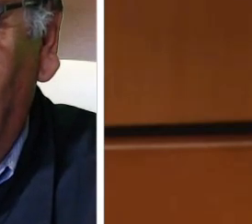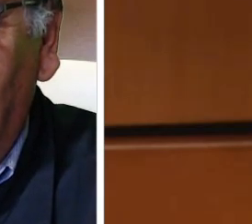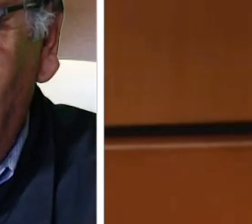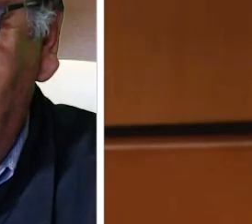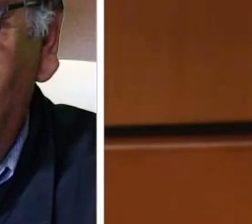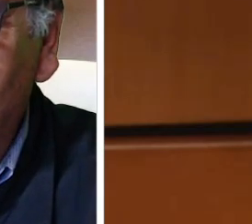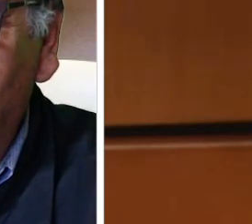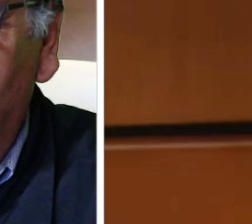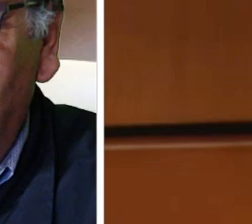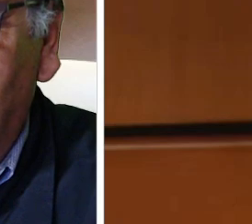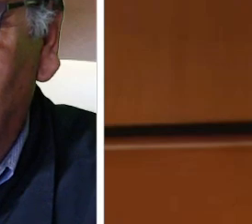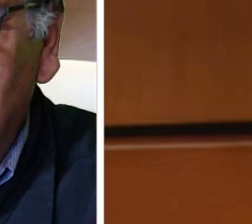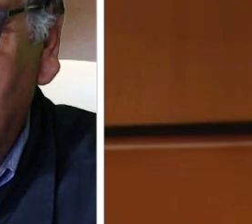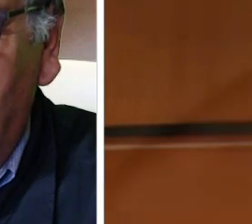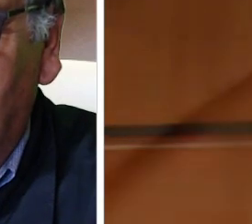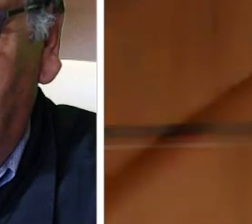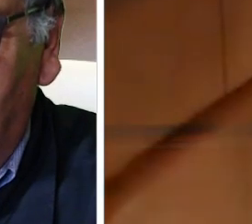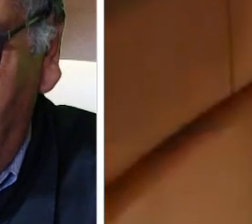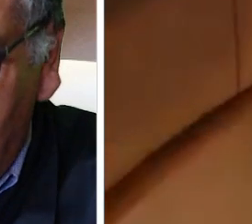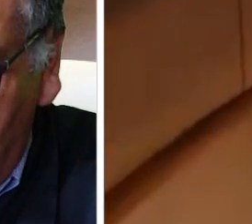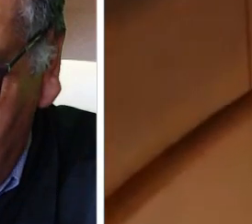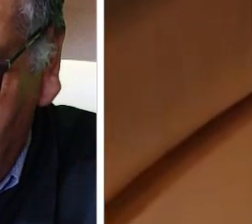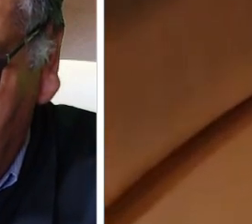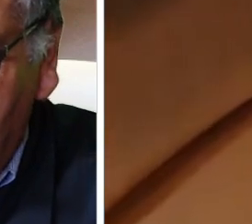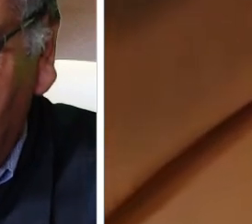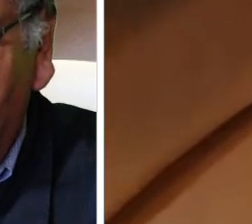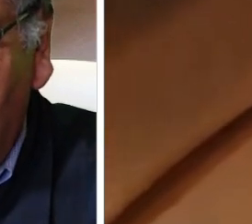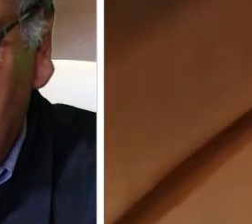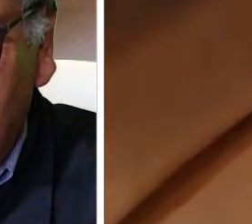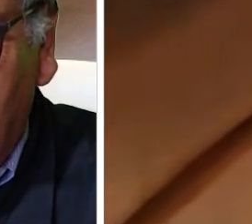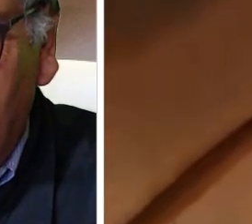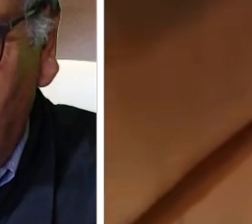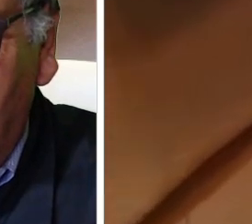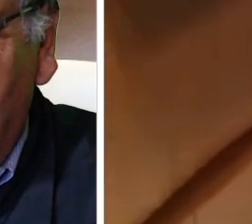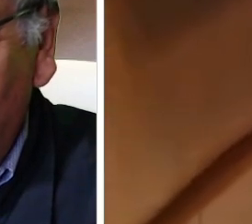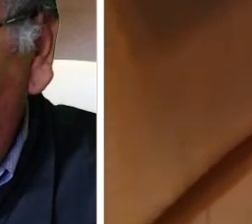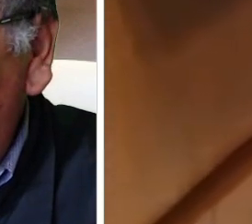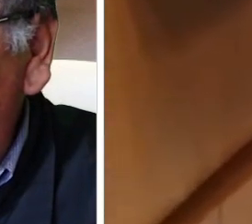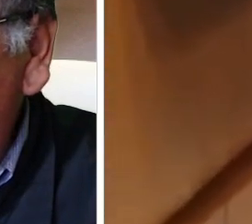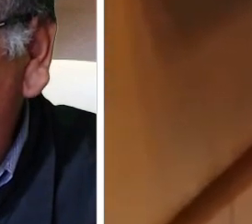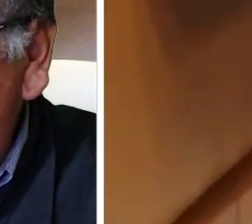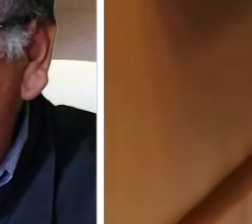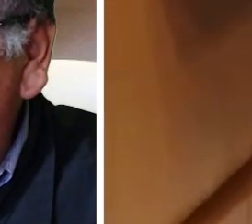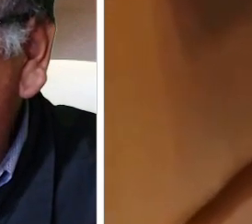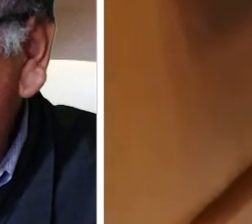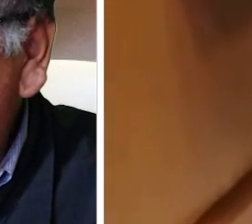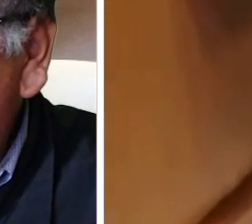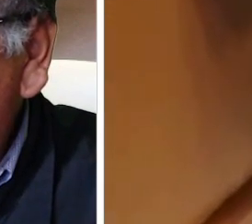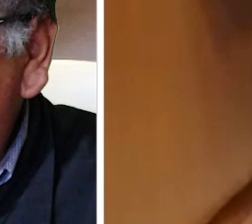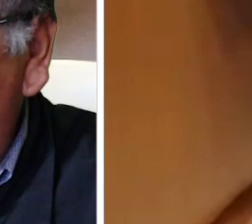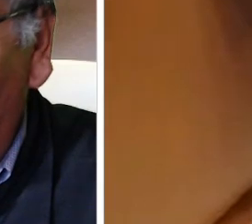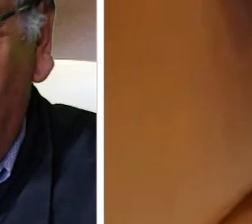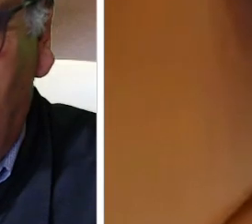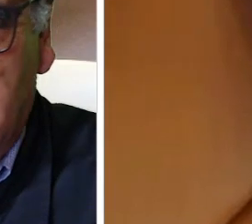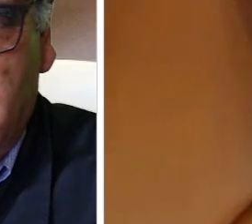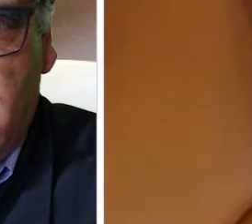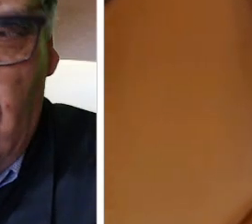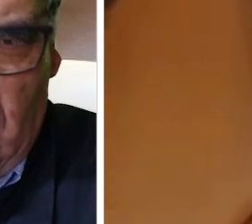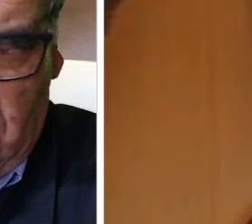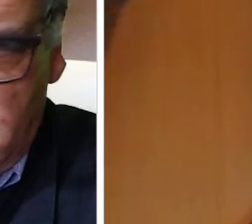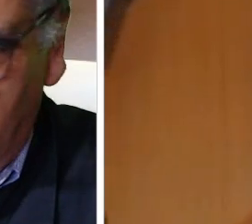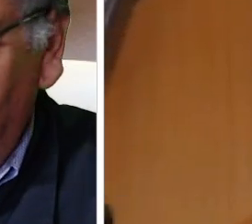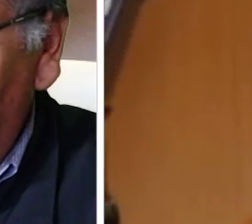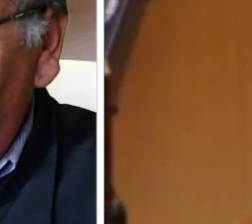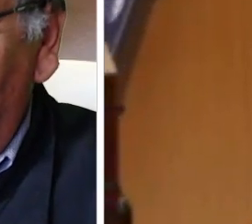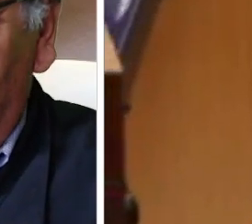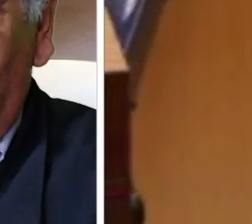que quería un poder judicial renovado, por eso le dio la mayoría calificada a Morena y sus